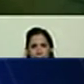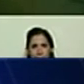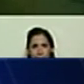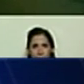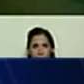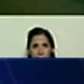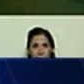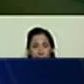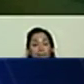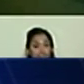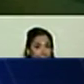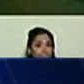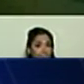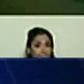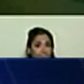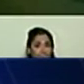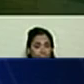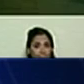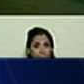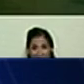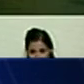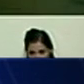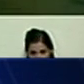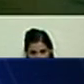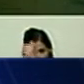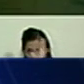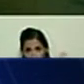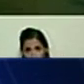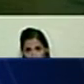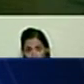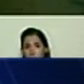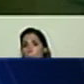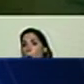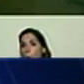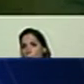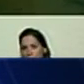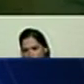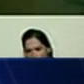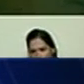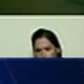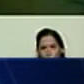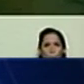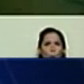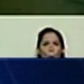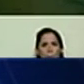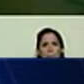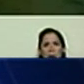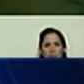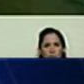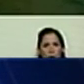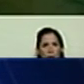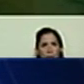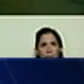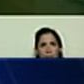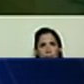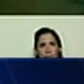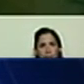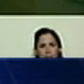Y nos preocupa que esos líderes políticos asuman entonces el entreguismo de Venezuela como si